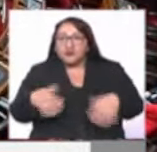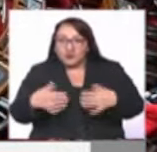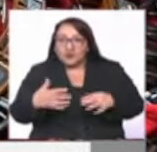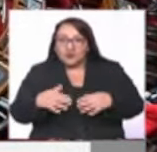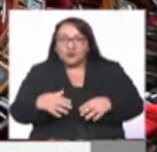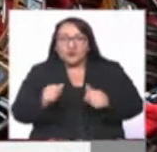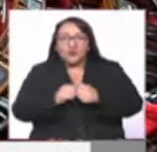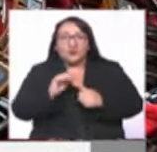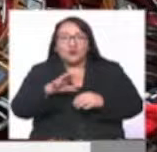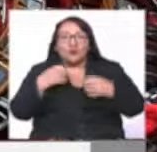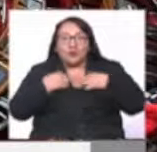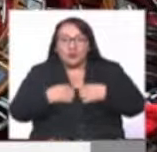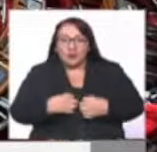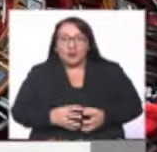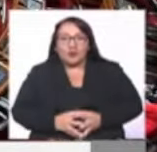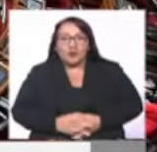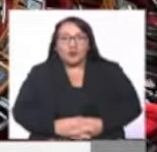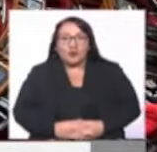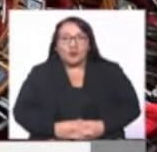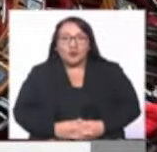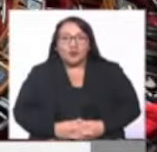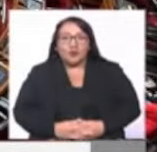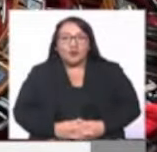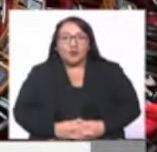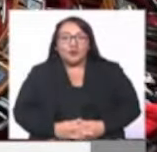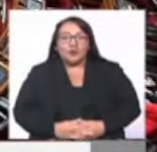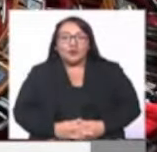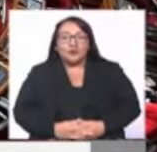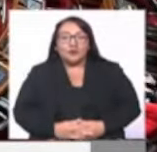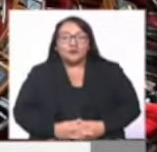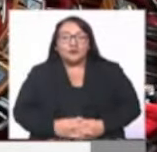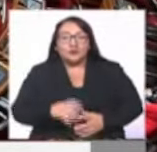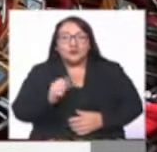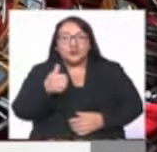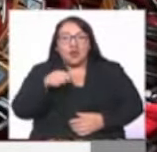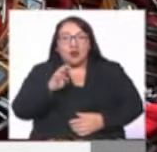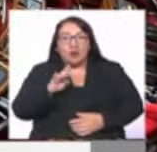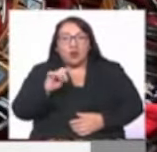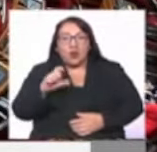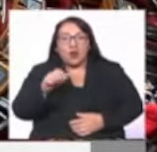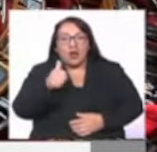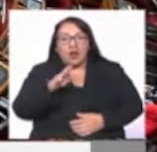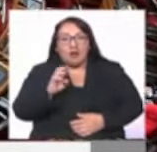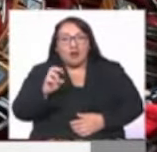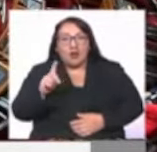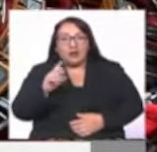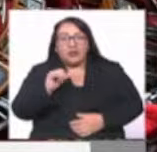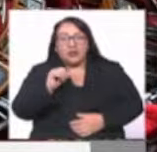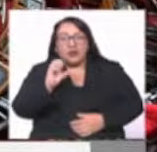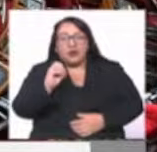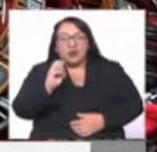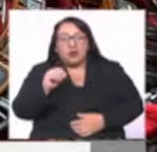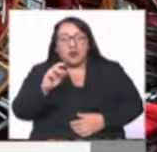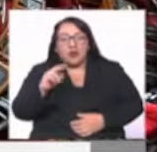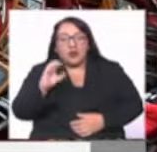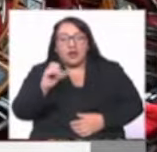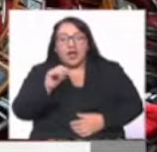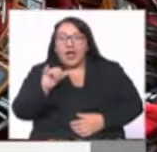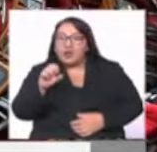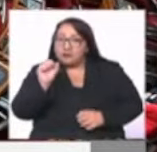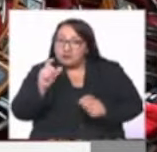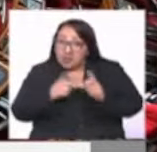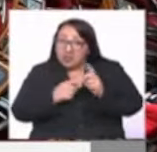con sus respectivos abogados los señores Samuel abad y Omar Cairo de esta manera se